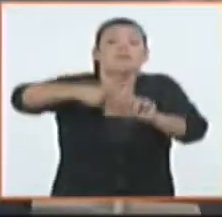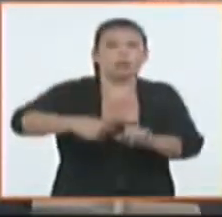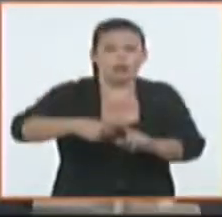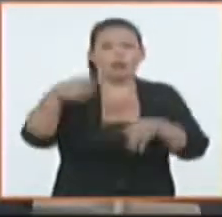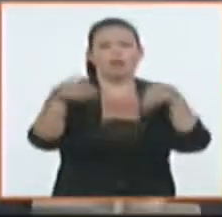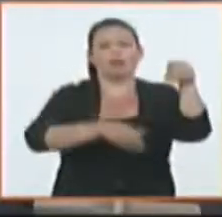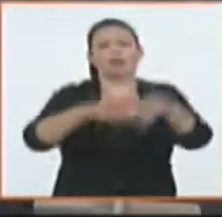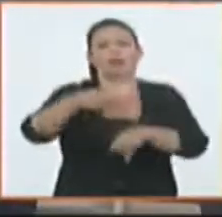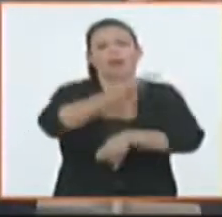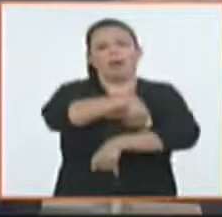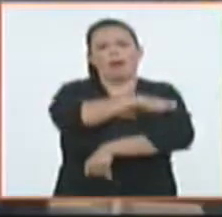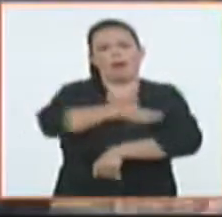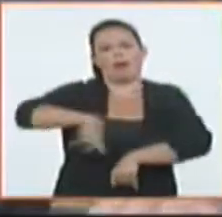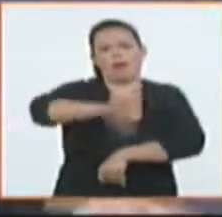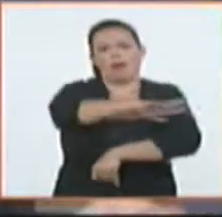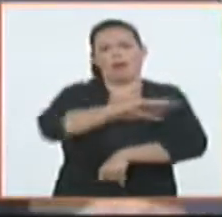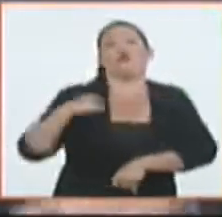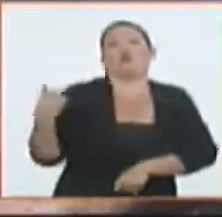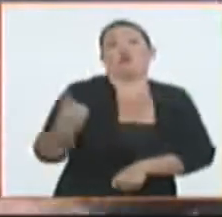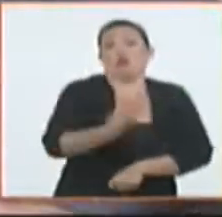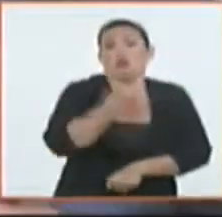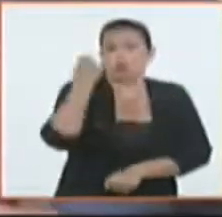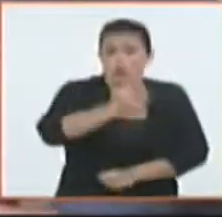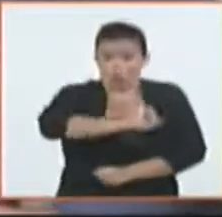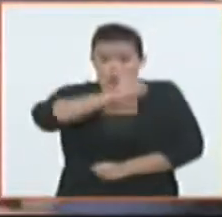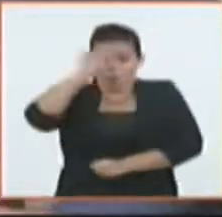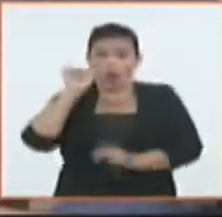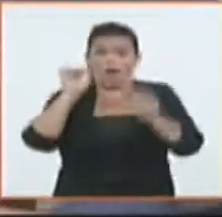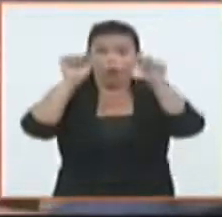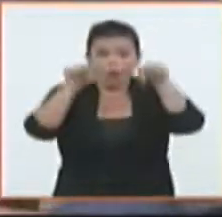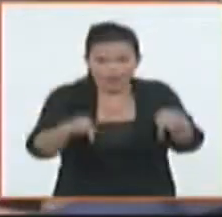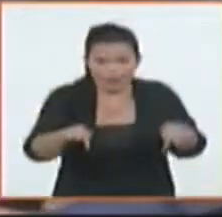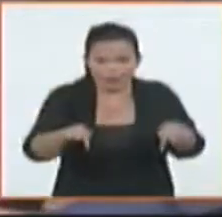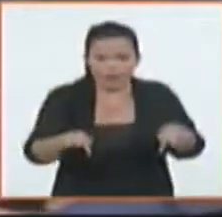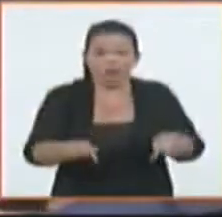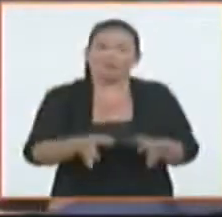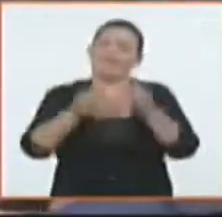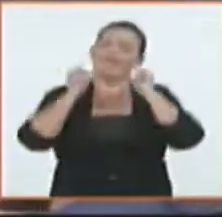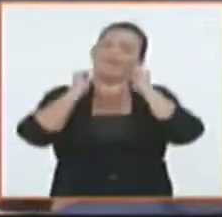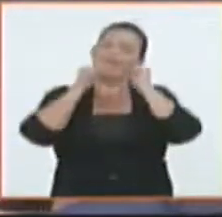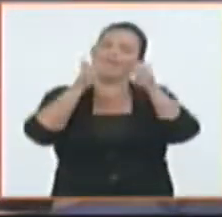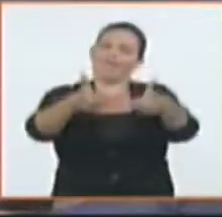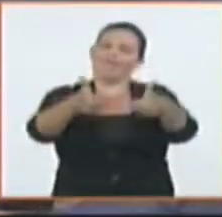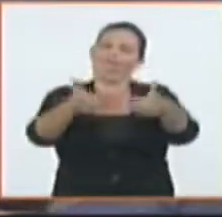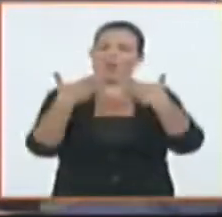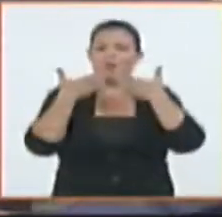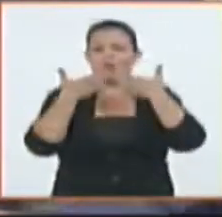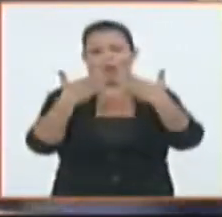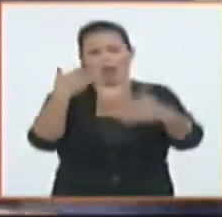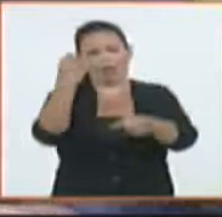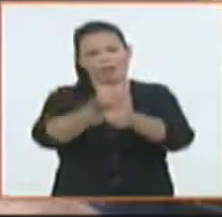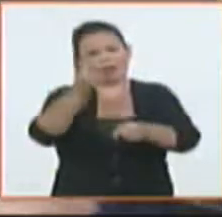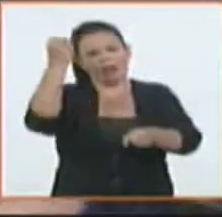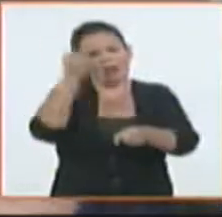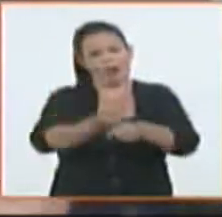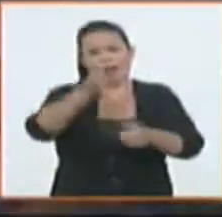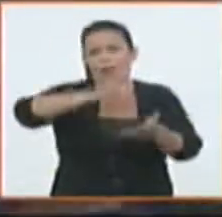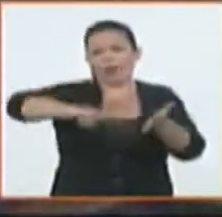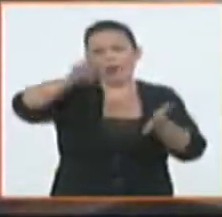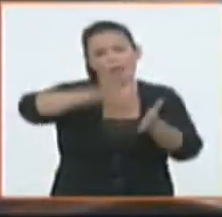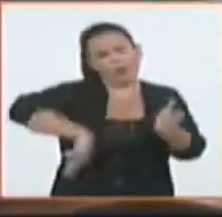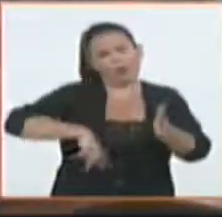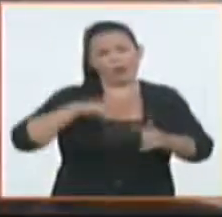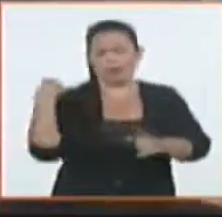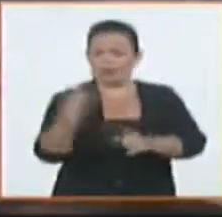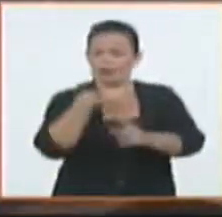compañeros, estamos trabajando de verdad, defendiendo el poder popular. Y tenemos una fortaleza para hacer el gobierno, ejercer gobierno que no la tiene nadie en el mundo.